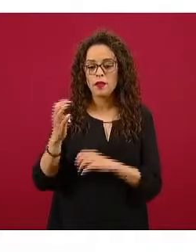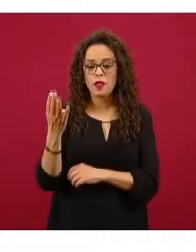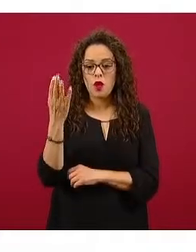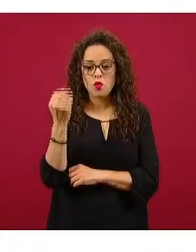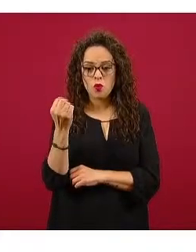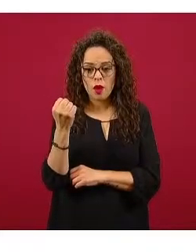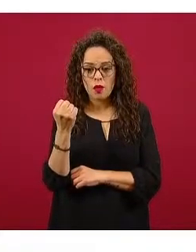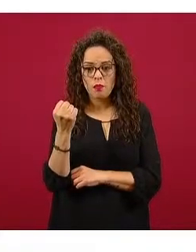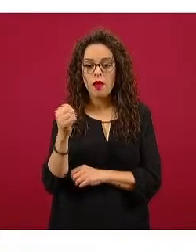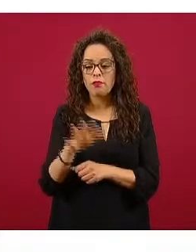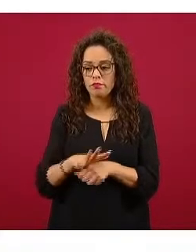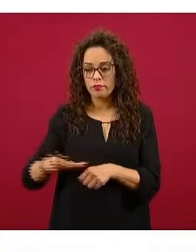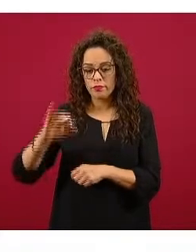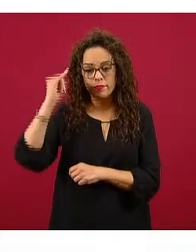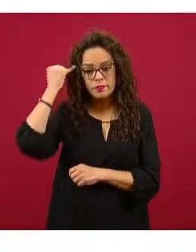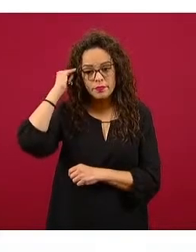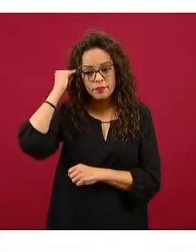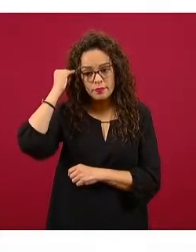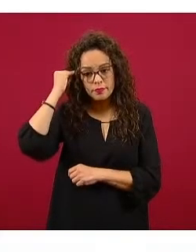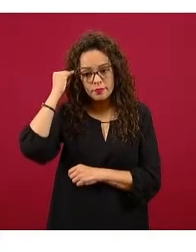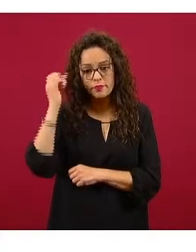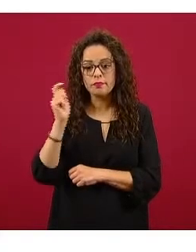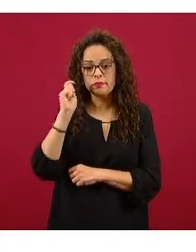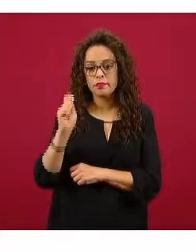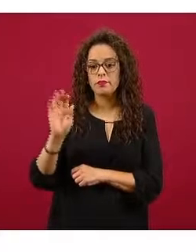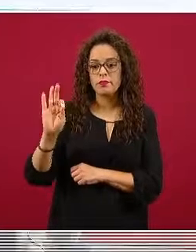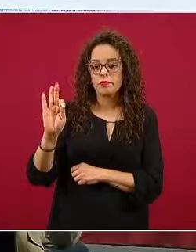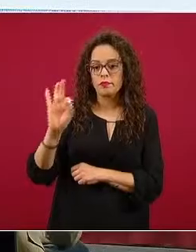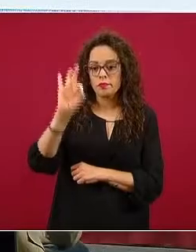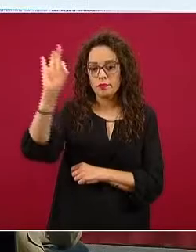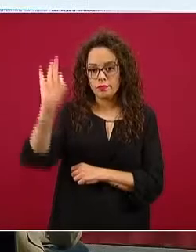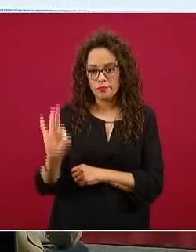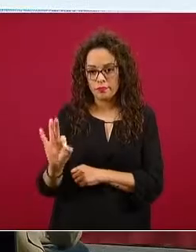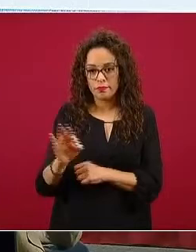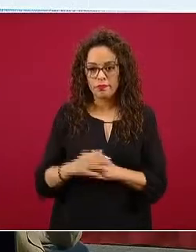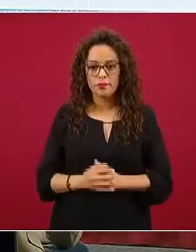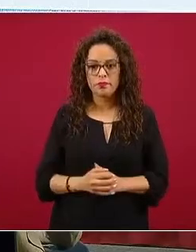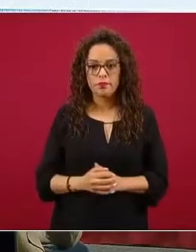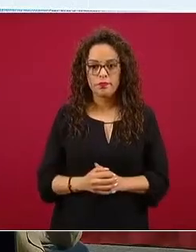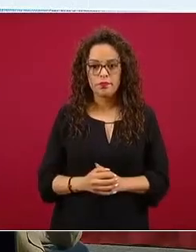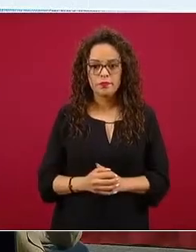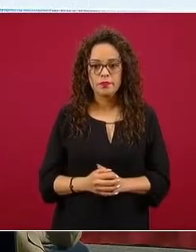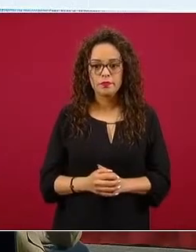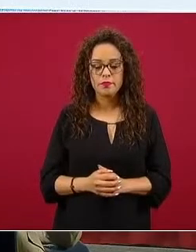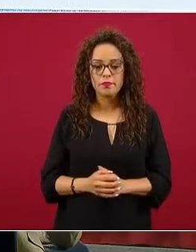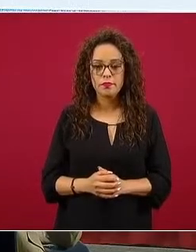tienen una población indígena menor al 40%. La siguiente, por favor.